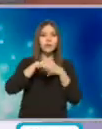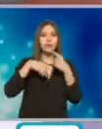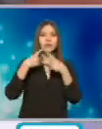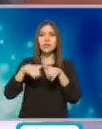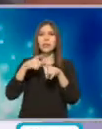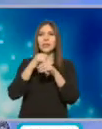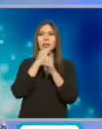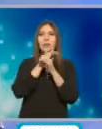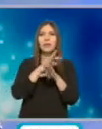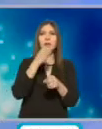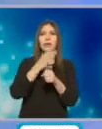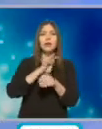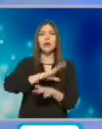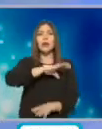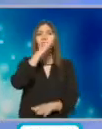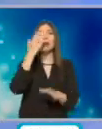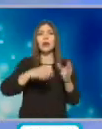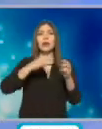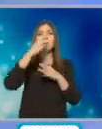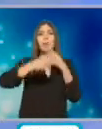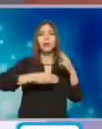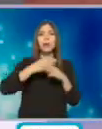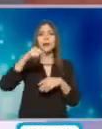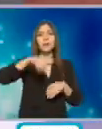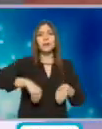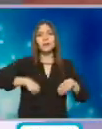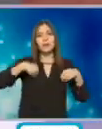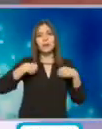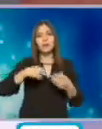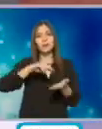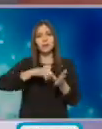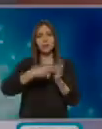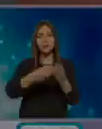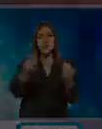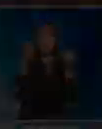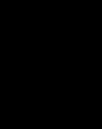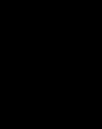nos estamos acabando el planeta y aquí vivimos. Así es. Ingeniero, gracias, no, de verdad. Al contrario.